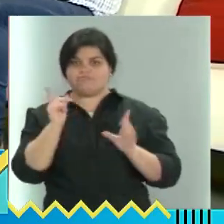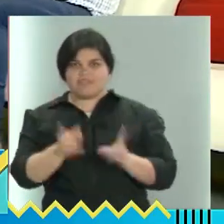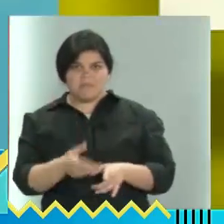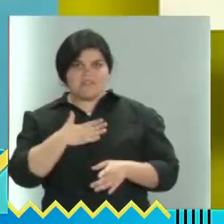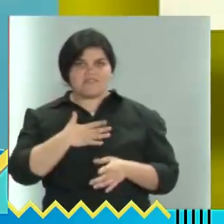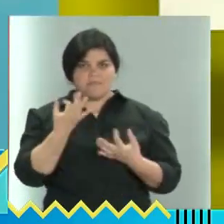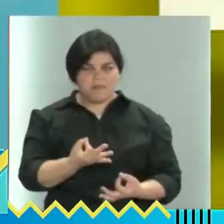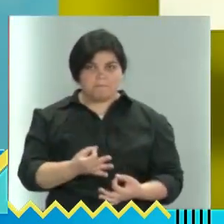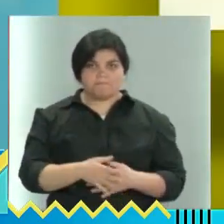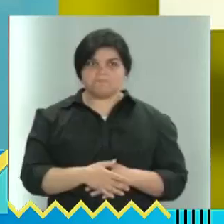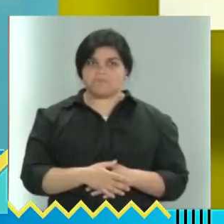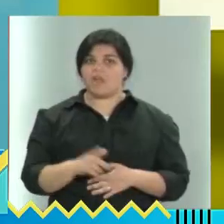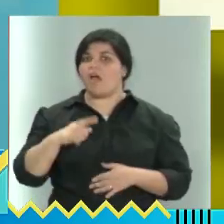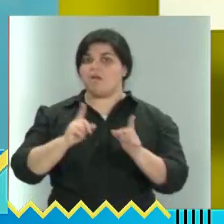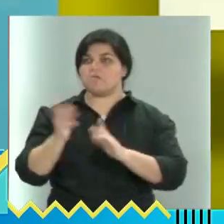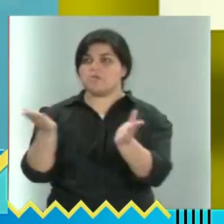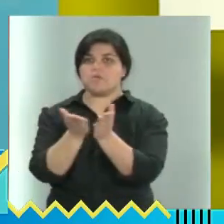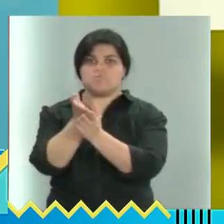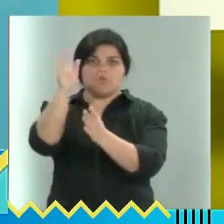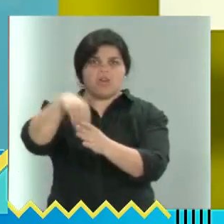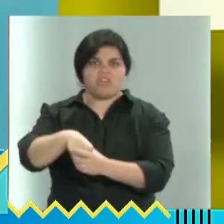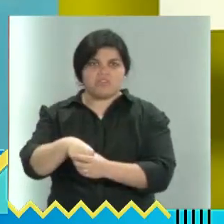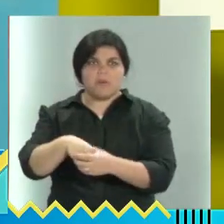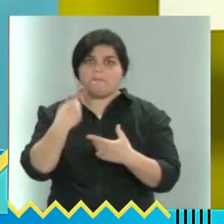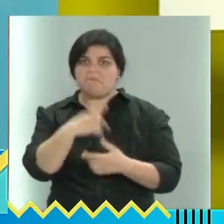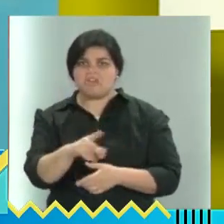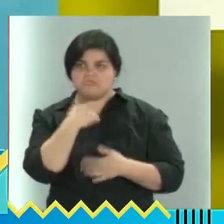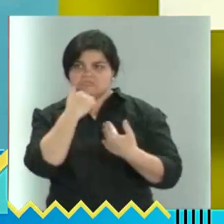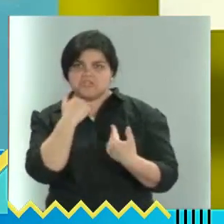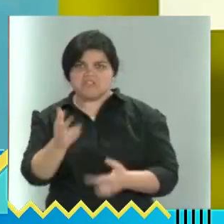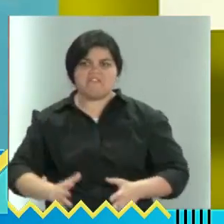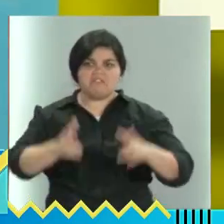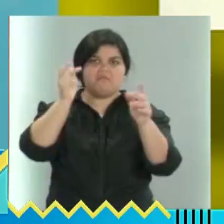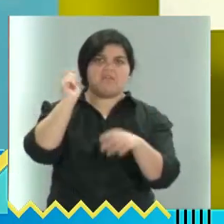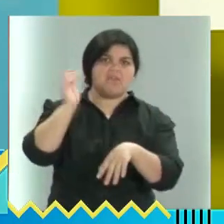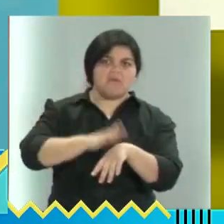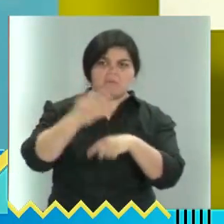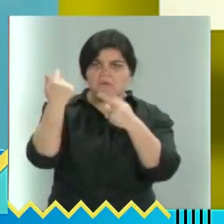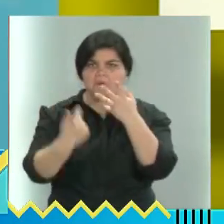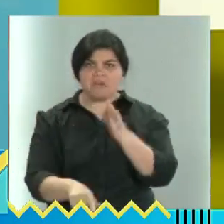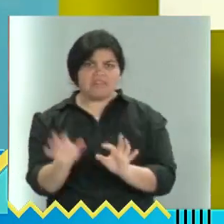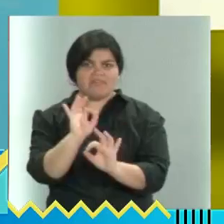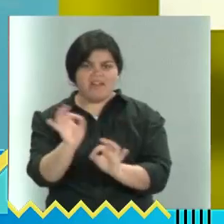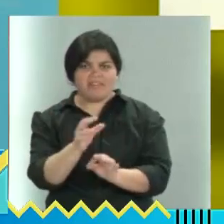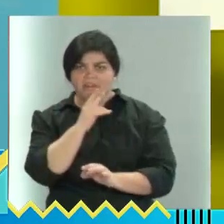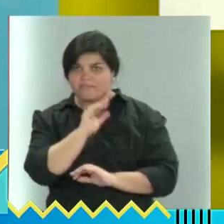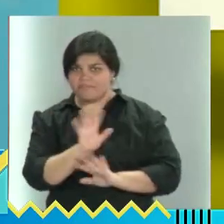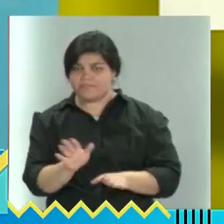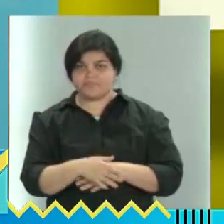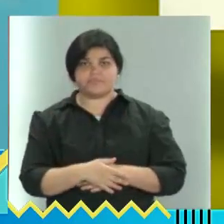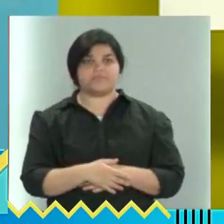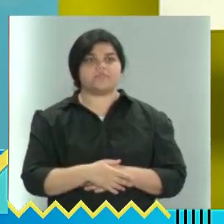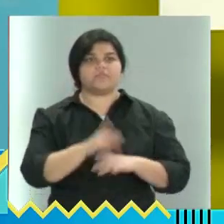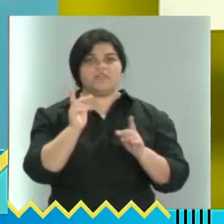hemos estudiado ahí y sin Así embargo es, uno a veces no nuestra casa de reconoce eso, ¿no? Claro. Y también leyendo sobre